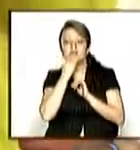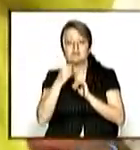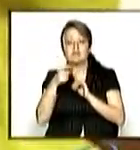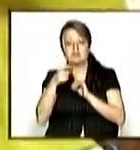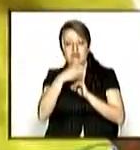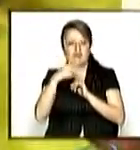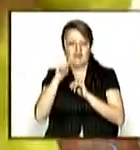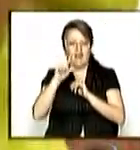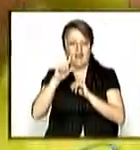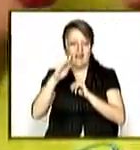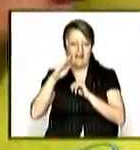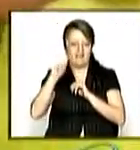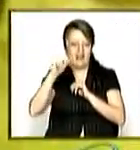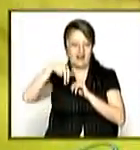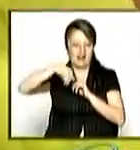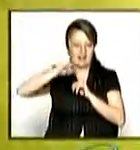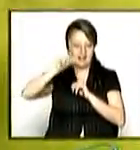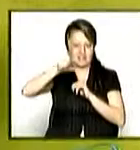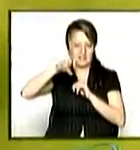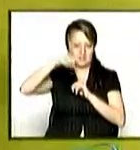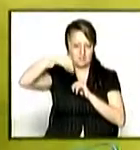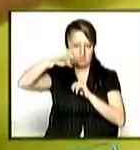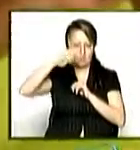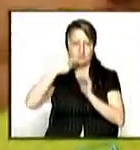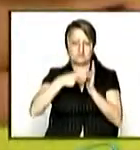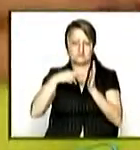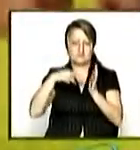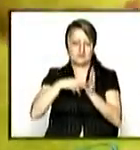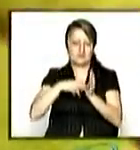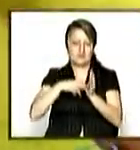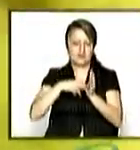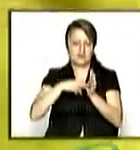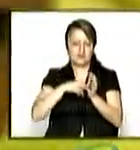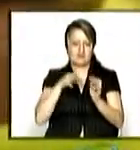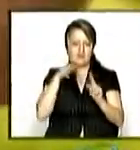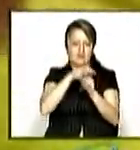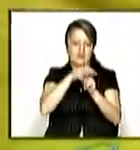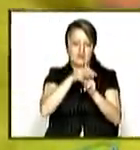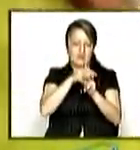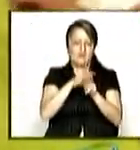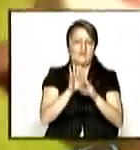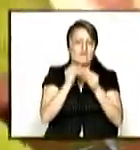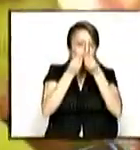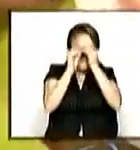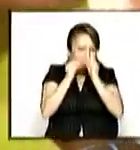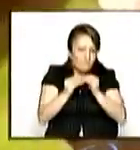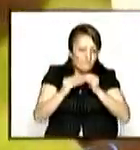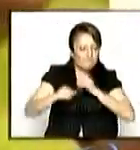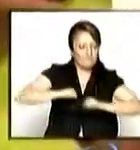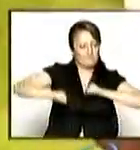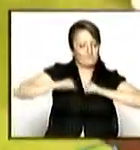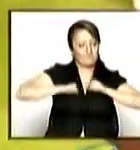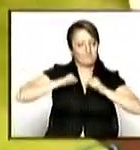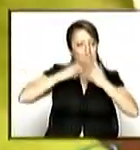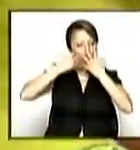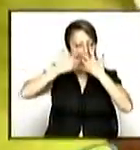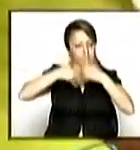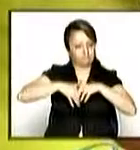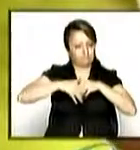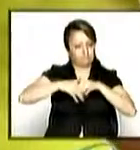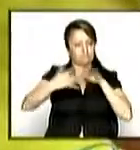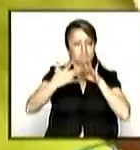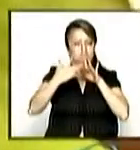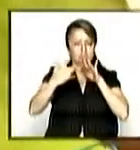galvanismo, que es el galvanismo es un efecto mecánico o físico en donde hay contacto